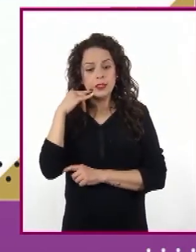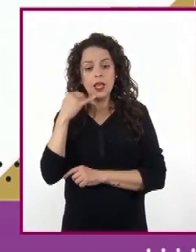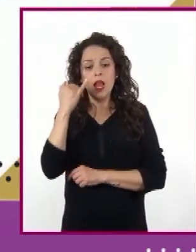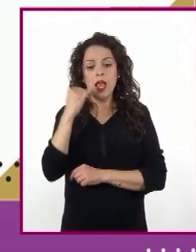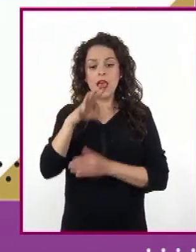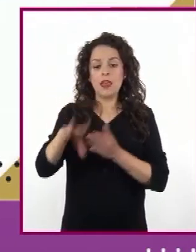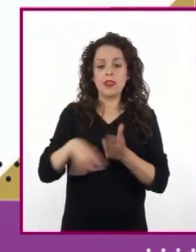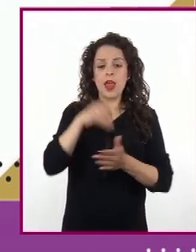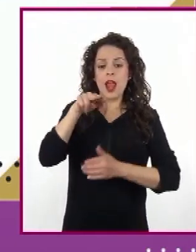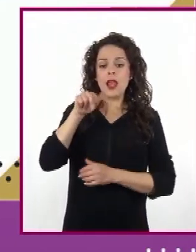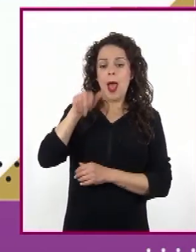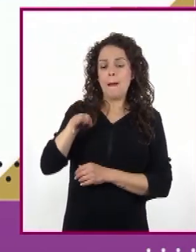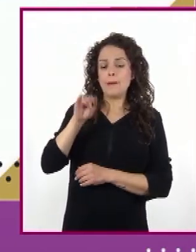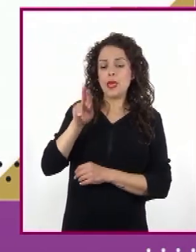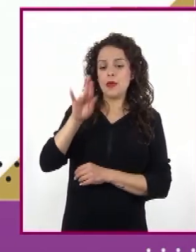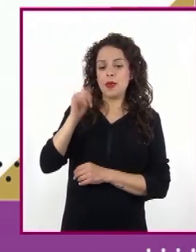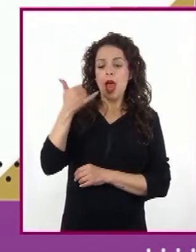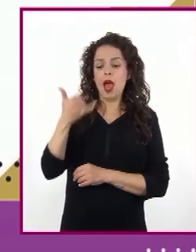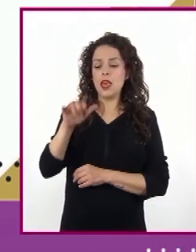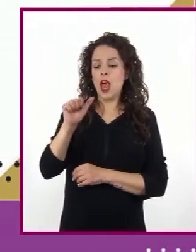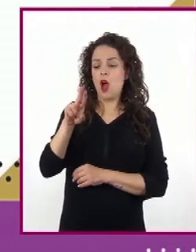y desiertos de Australia.